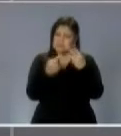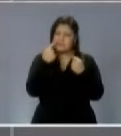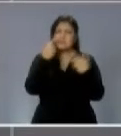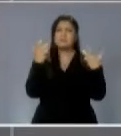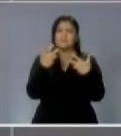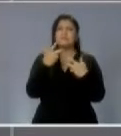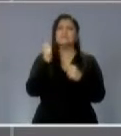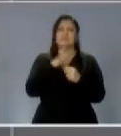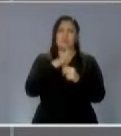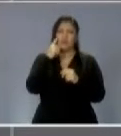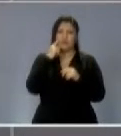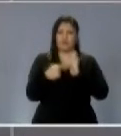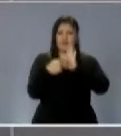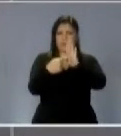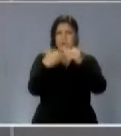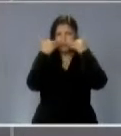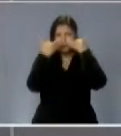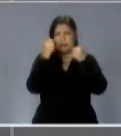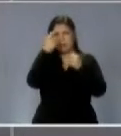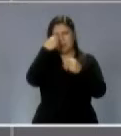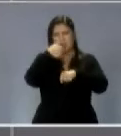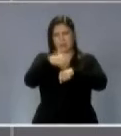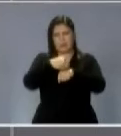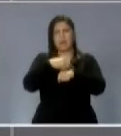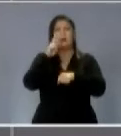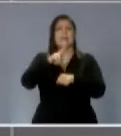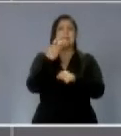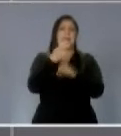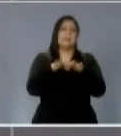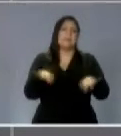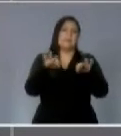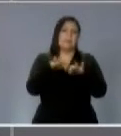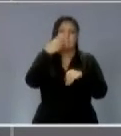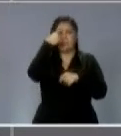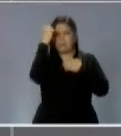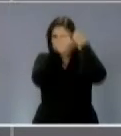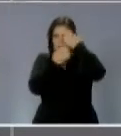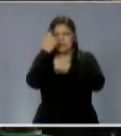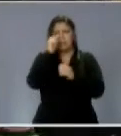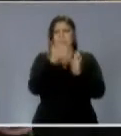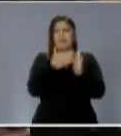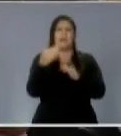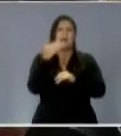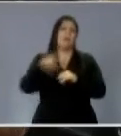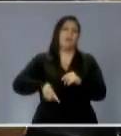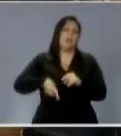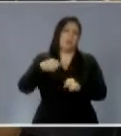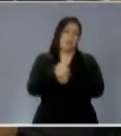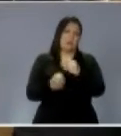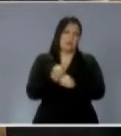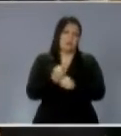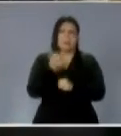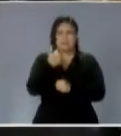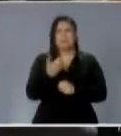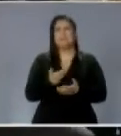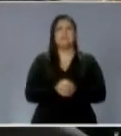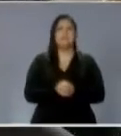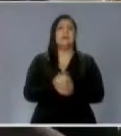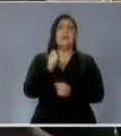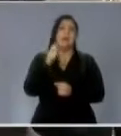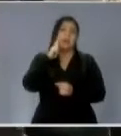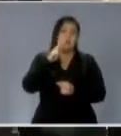gobierno. Rodeado de sus cercanos y de otros no tanto, pero de los que no arman escándalos cuando son meros invitados al mensaje